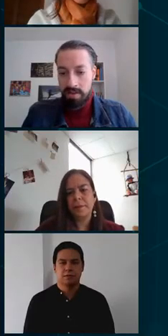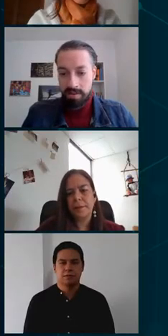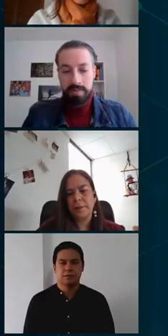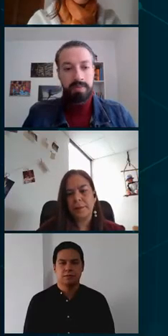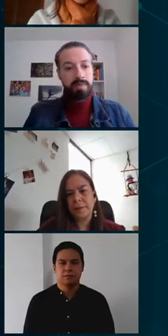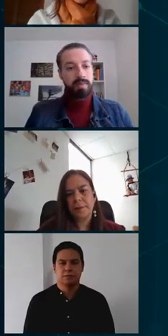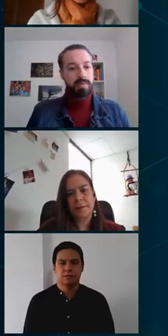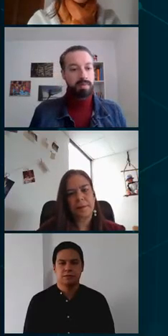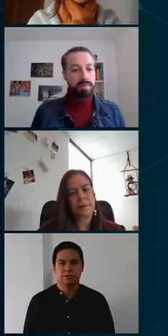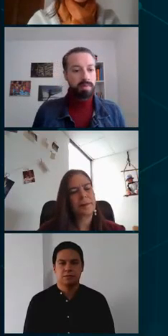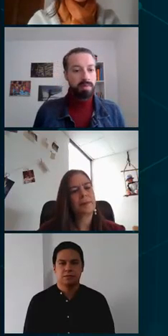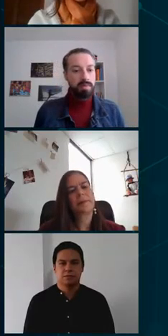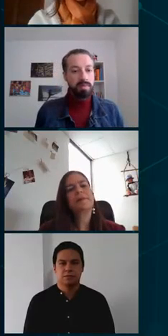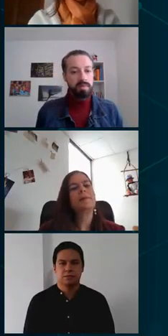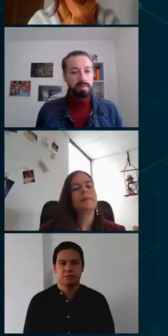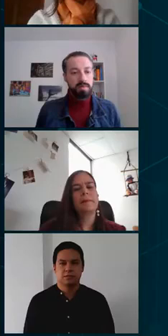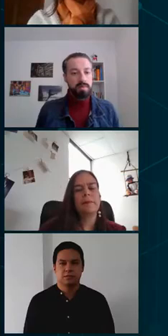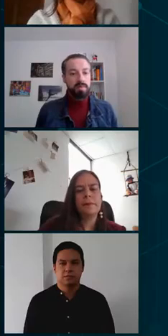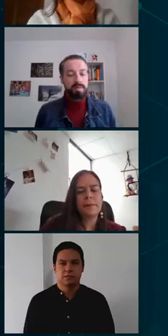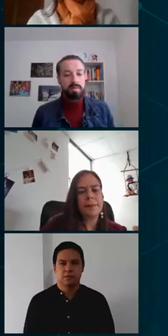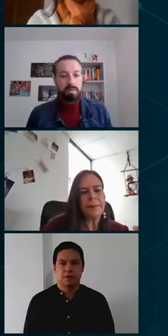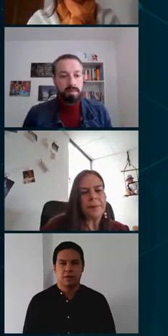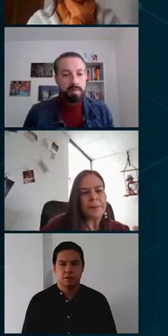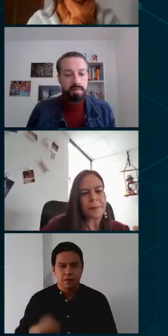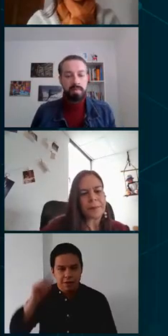recordemos aquellos temores,